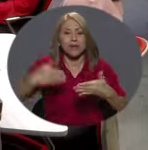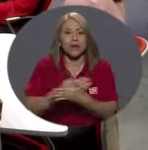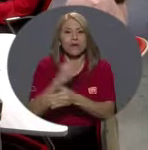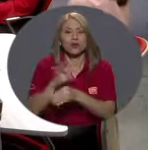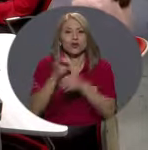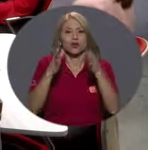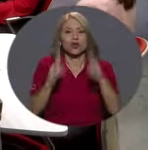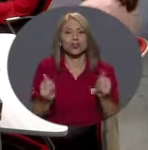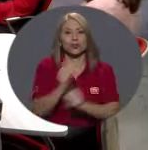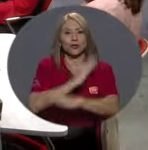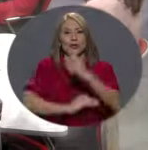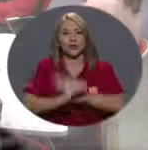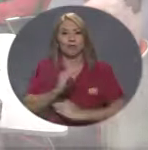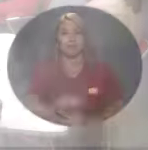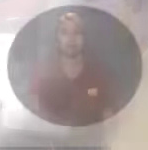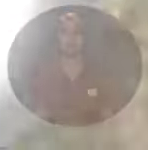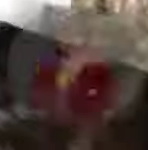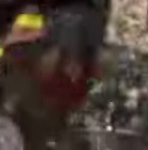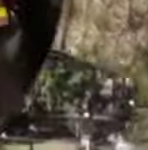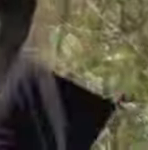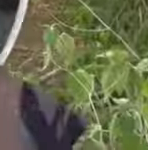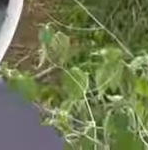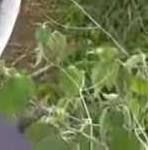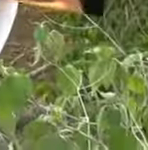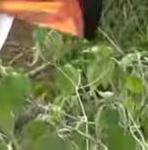nuevos funcionarios que tienen alguna discapacidad.